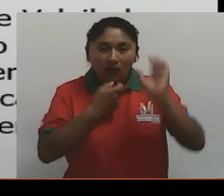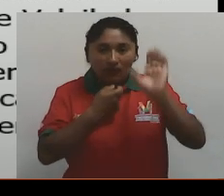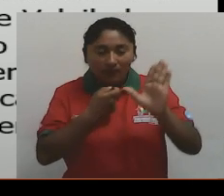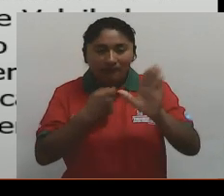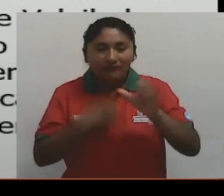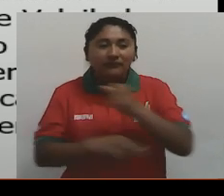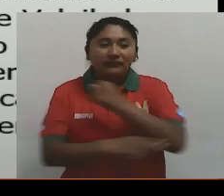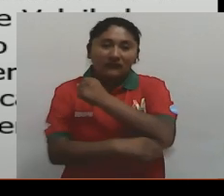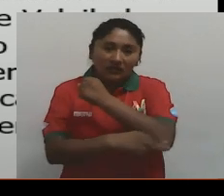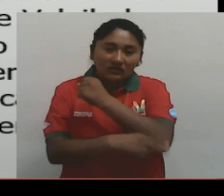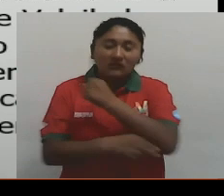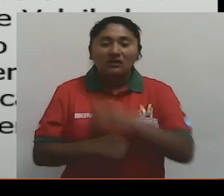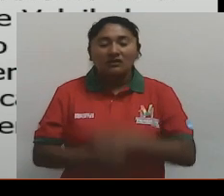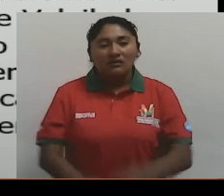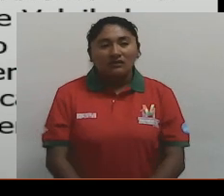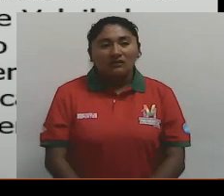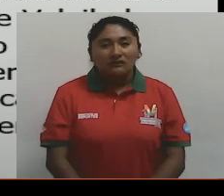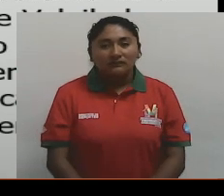del voleibol.